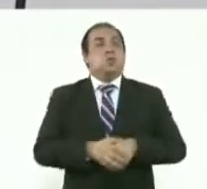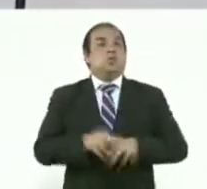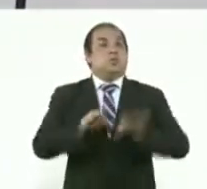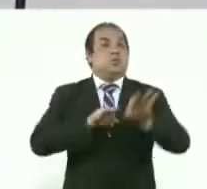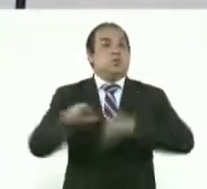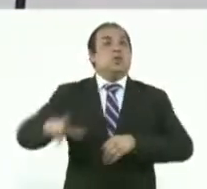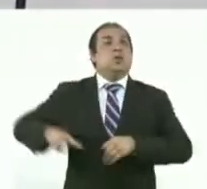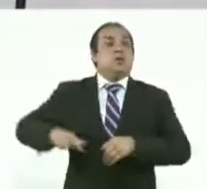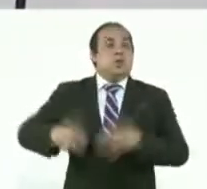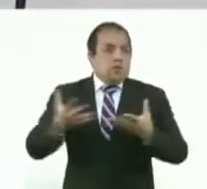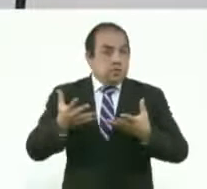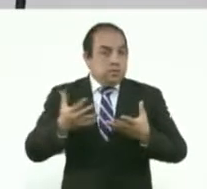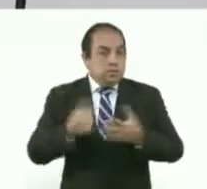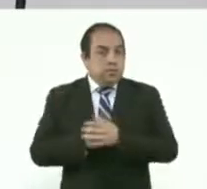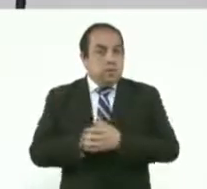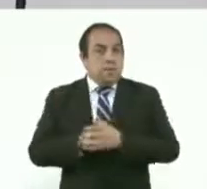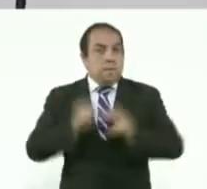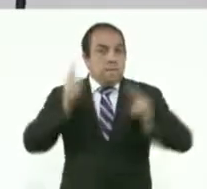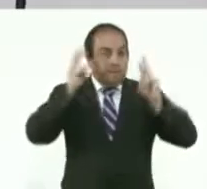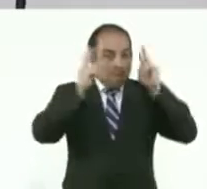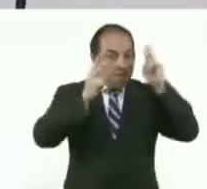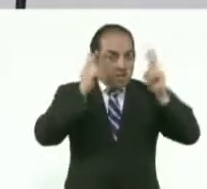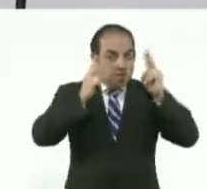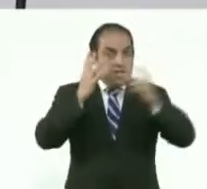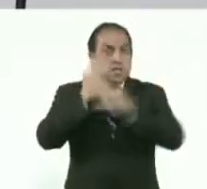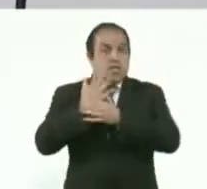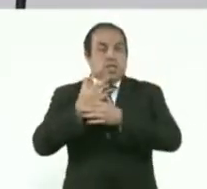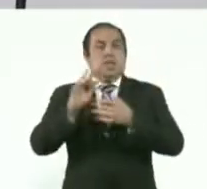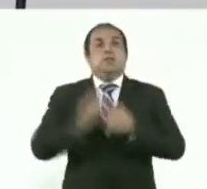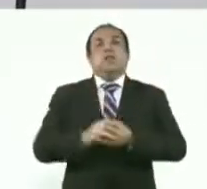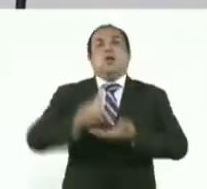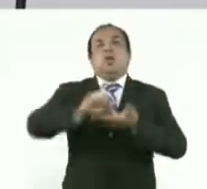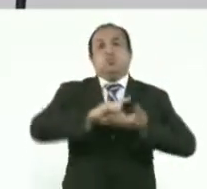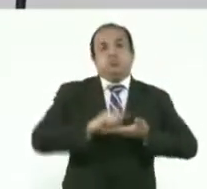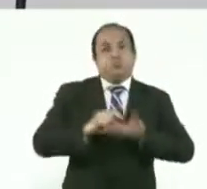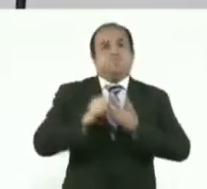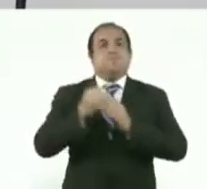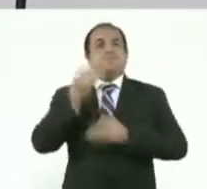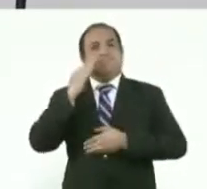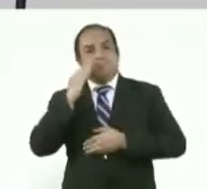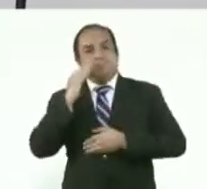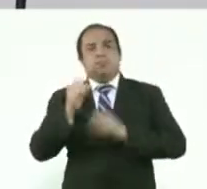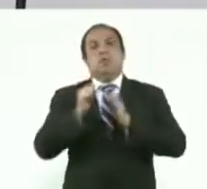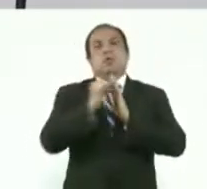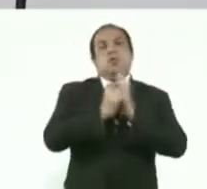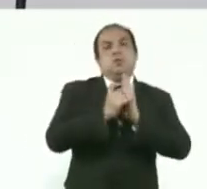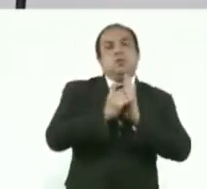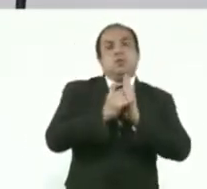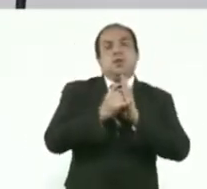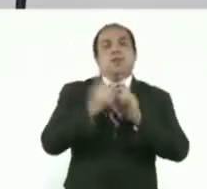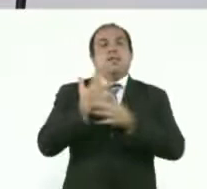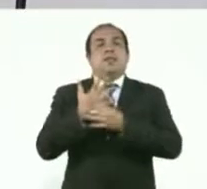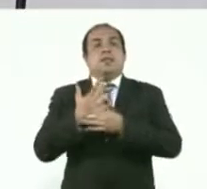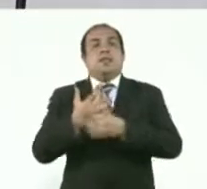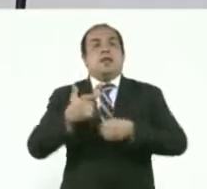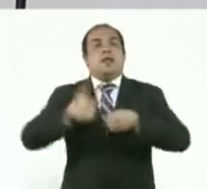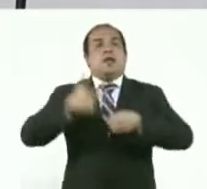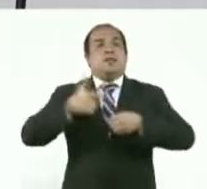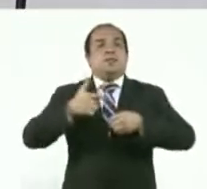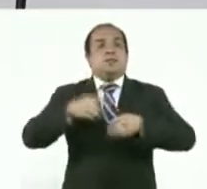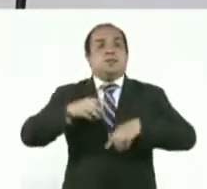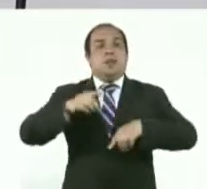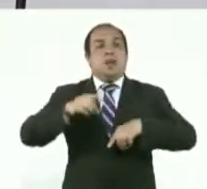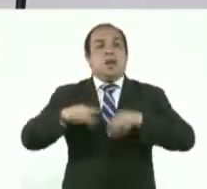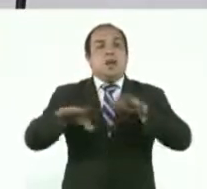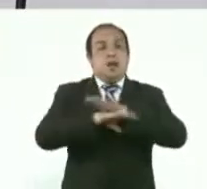gobierno realizando recorridos? Porque se habla en redes sociales que la gasolina va cambiando de precios de acuerdo al norte, al sur